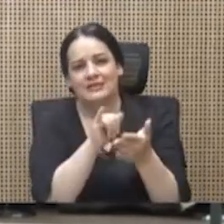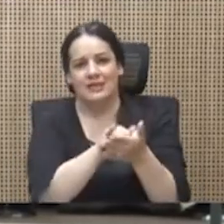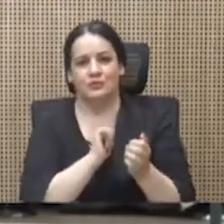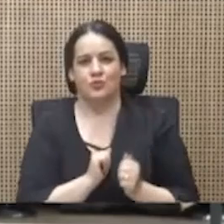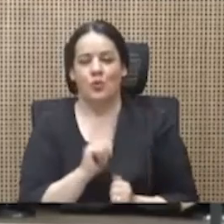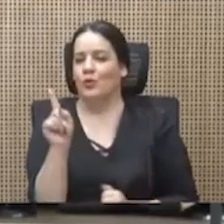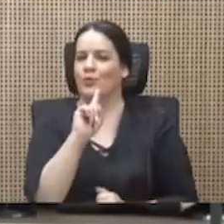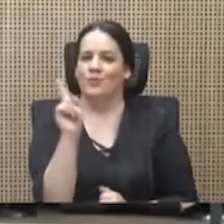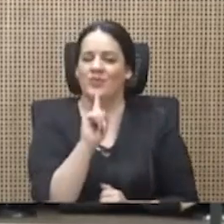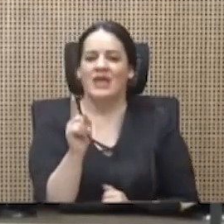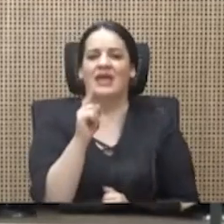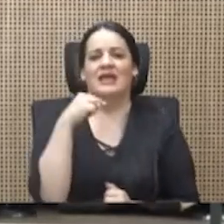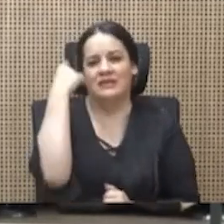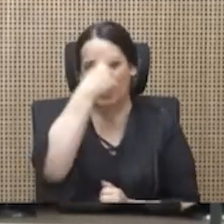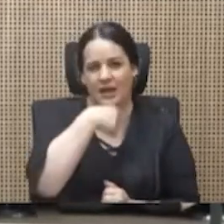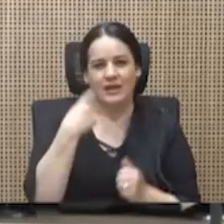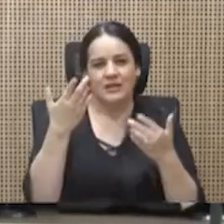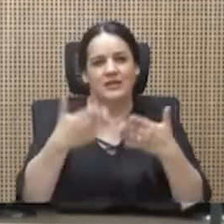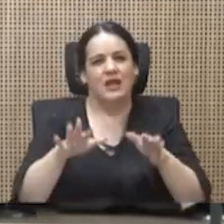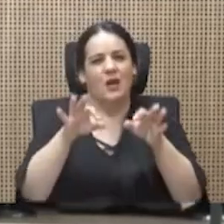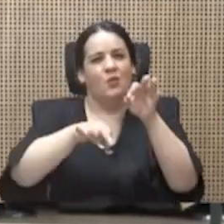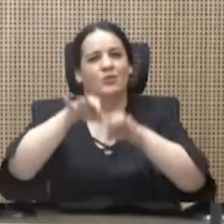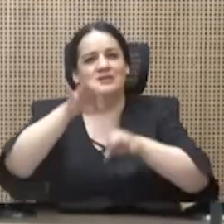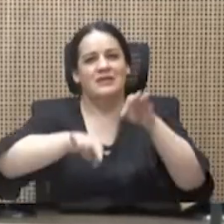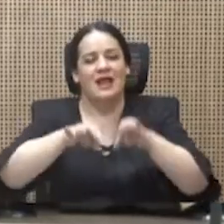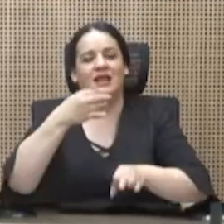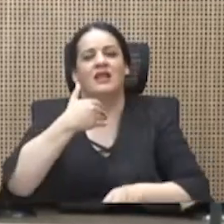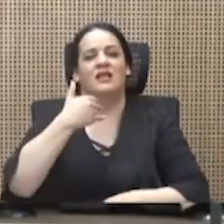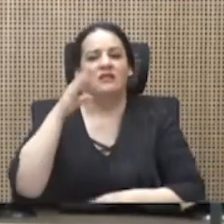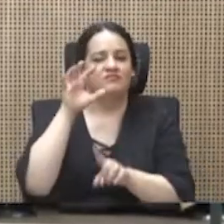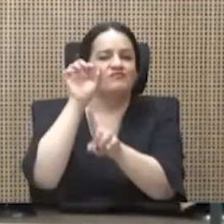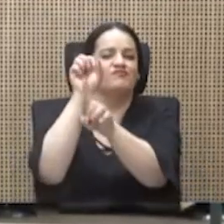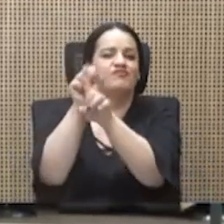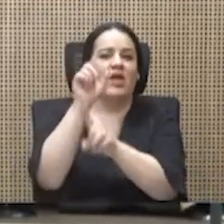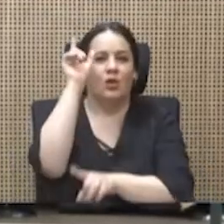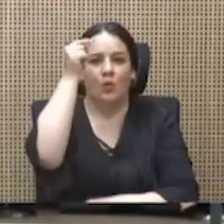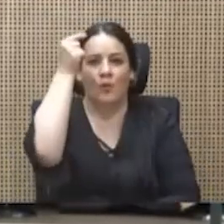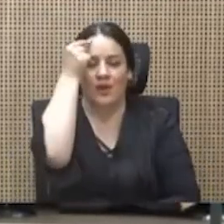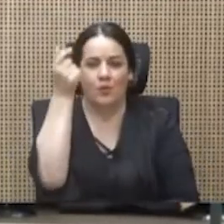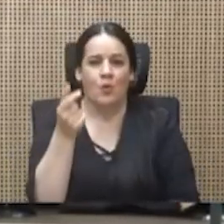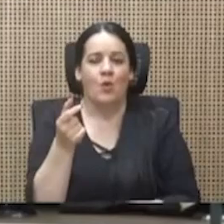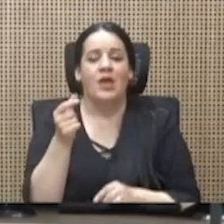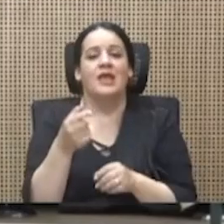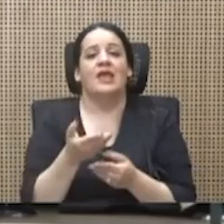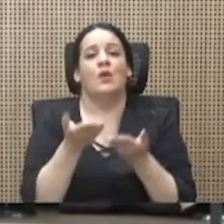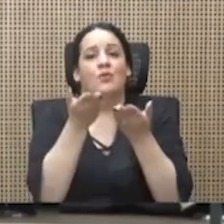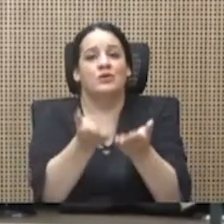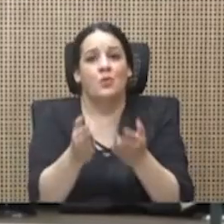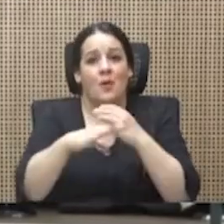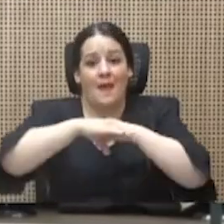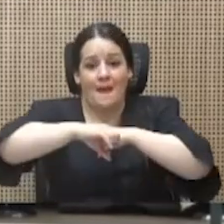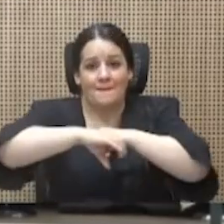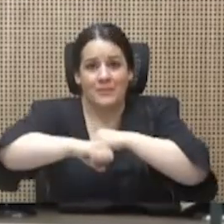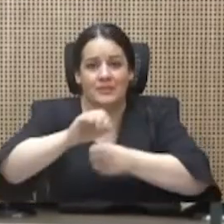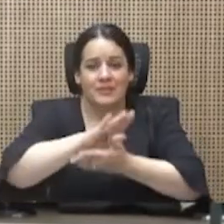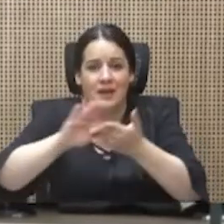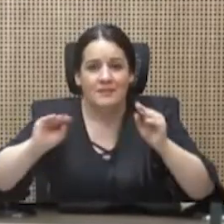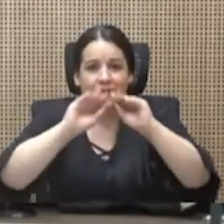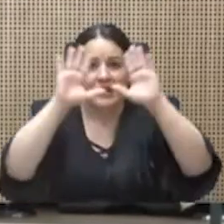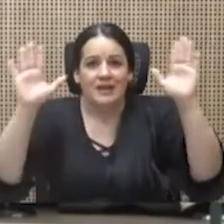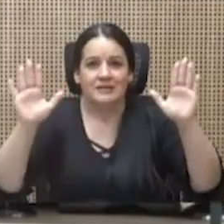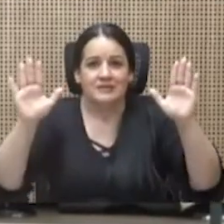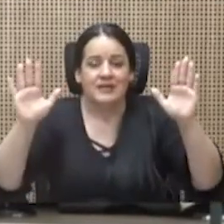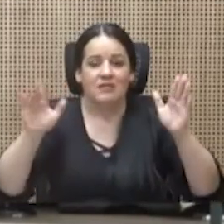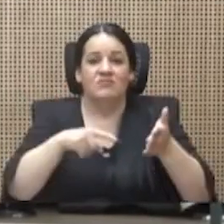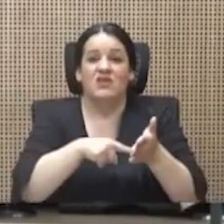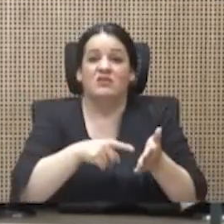judicial ya se las tenemos medidas este gobierno, que ofreció en campaña transparencia, ofreció en campaña decencia, y eso es lo que menos